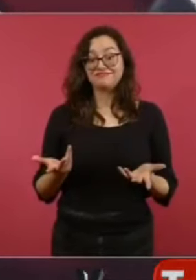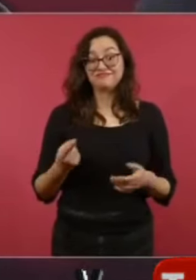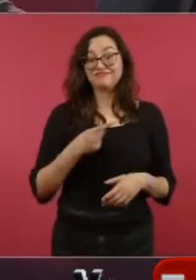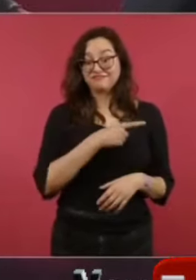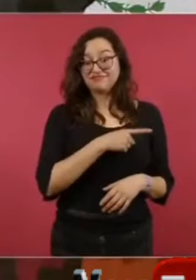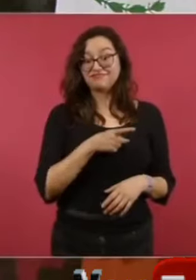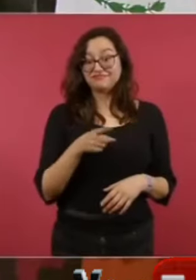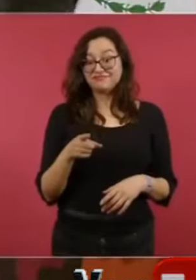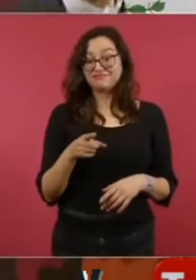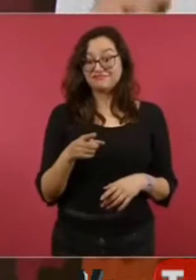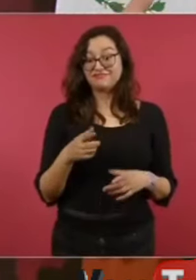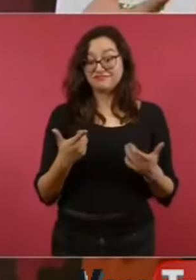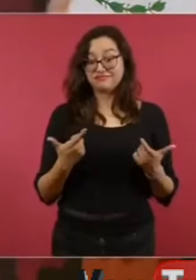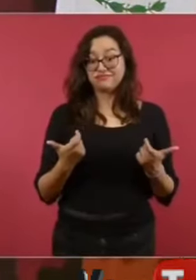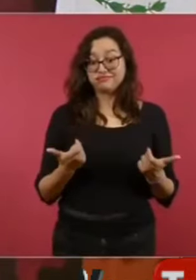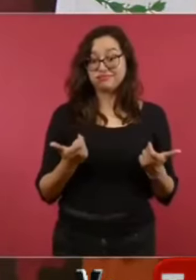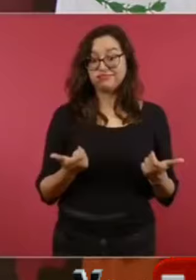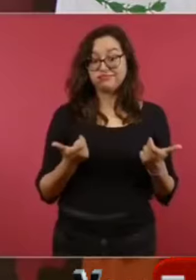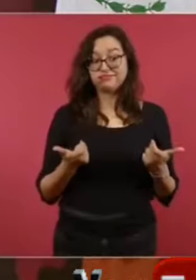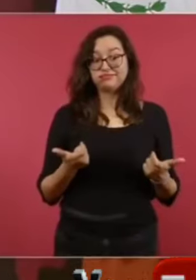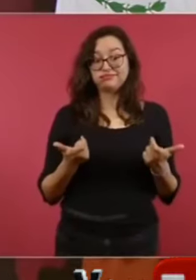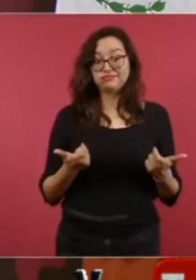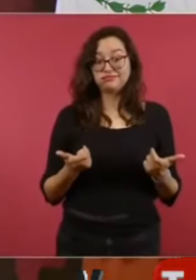acaudalados, tienen mucho poder económico